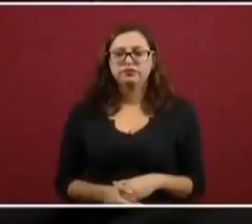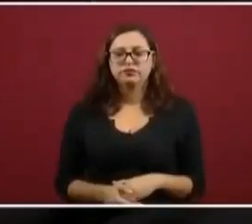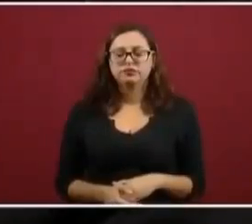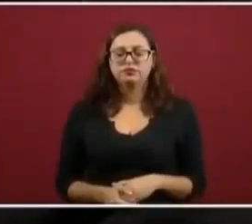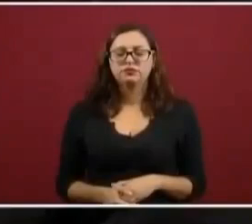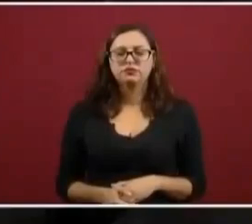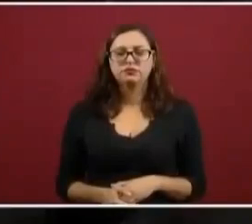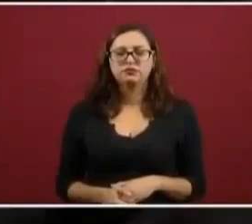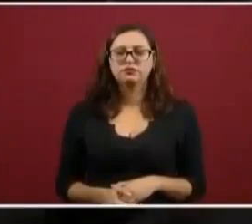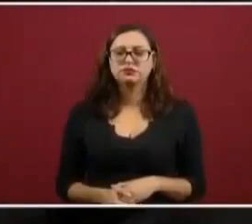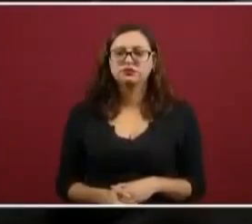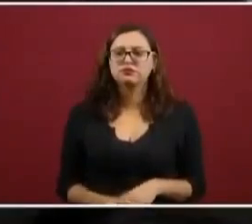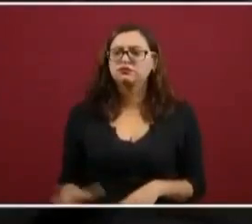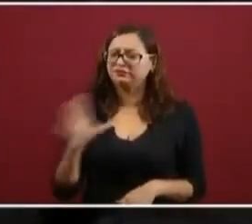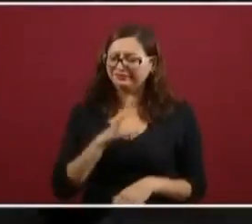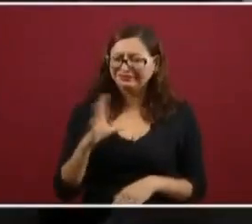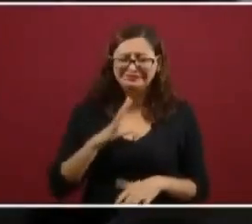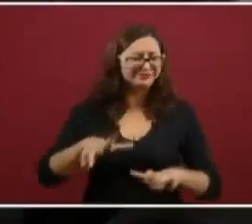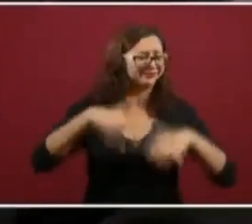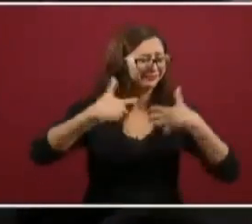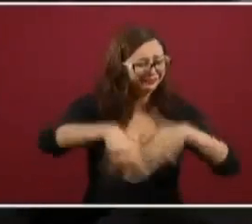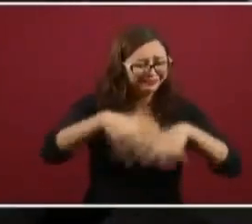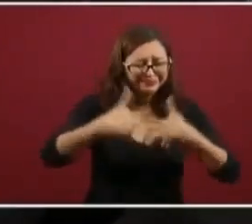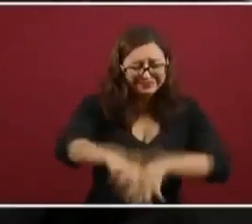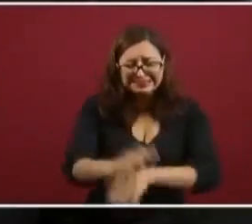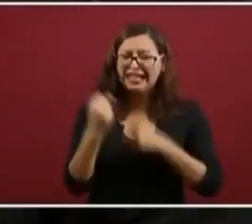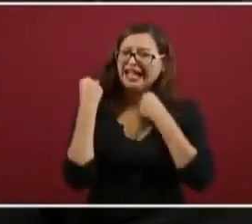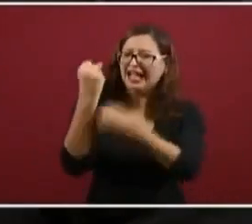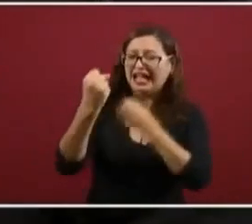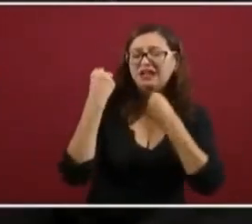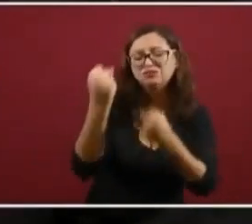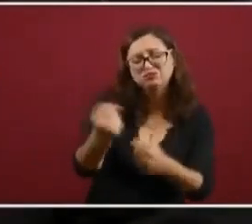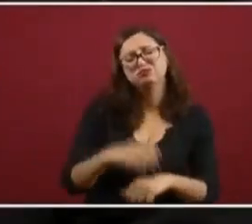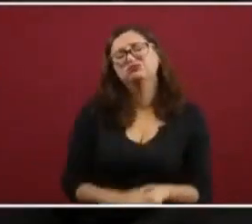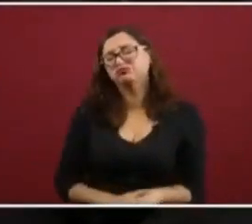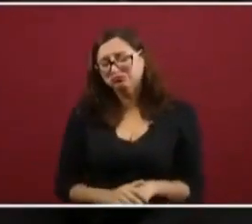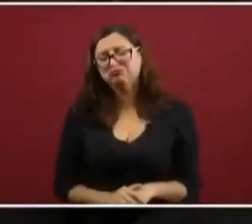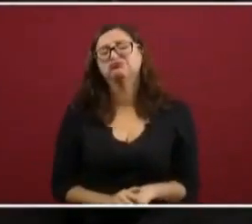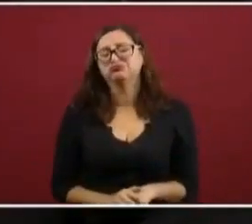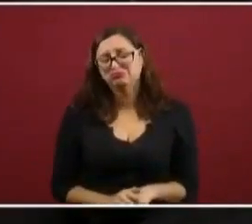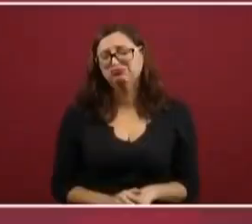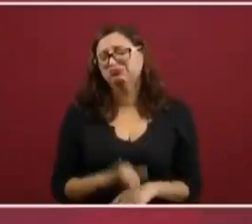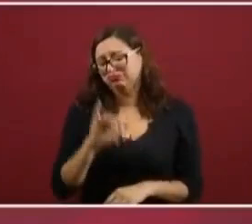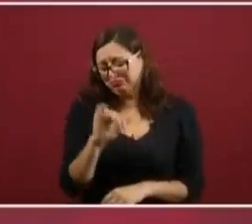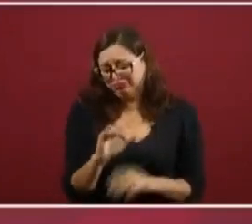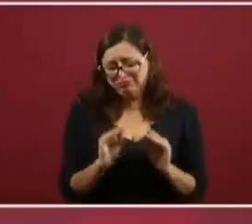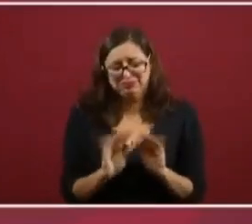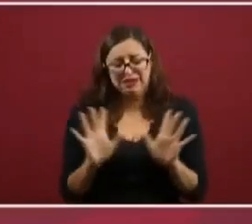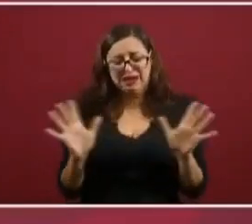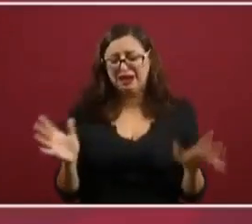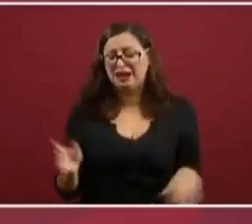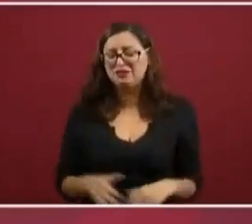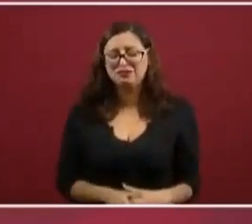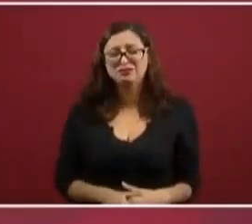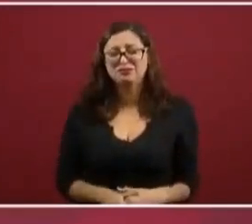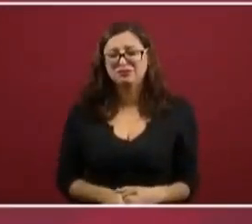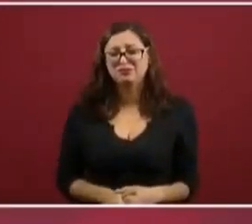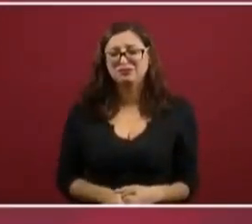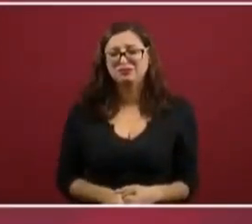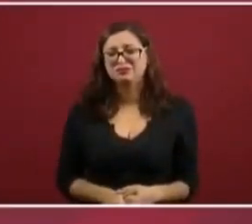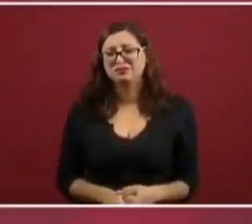haber protestas y van a haber manifestaciones Pues sí les estoy diciendo de